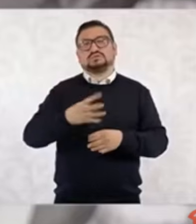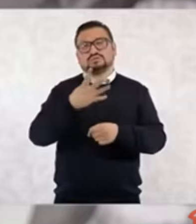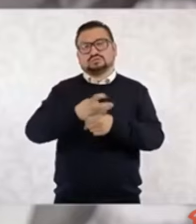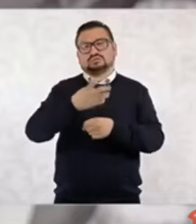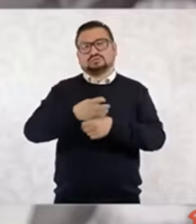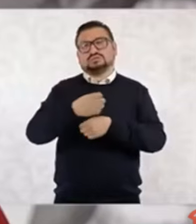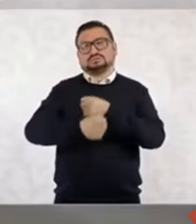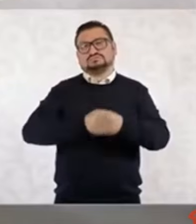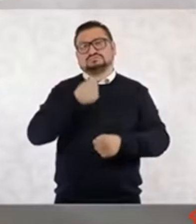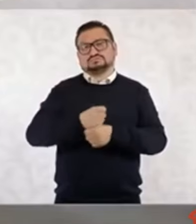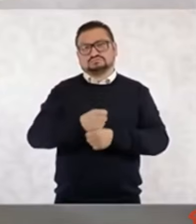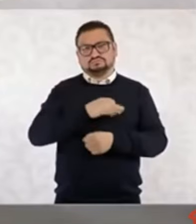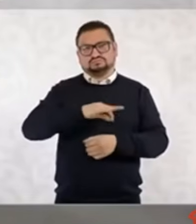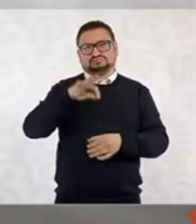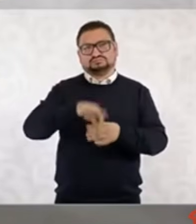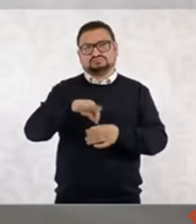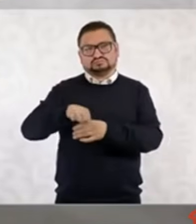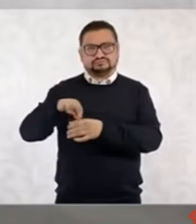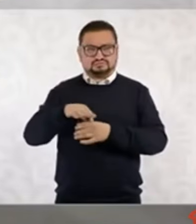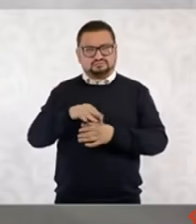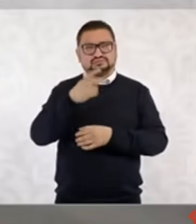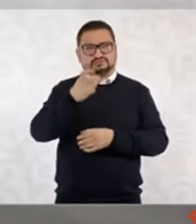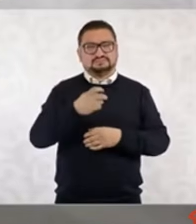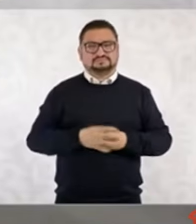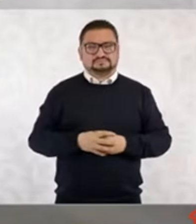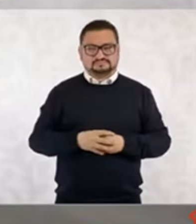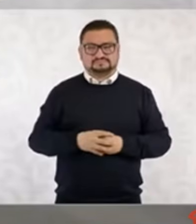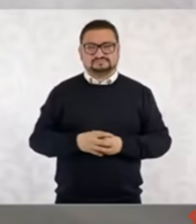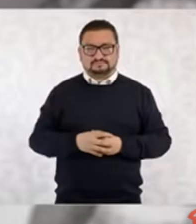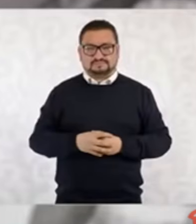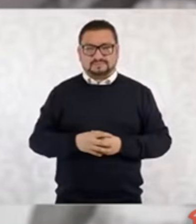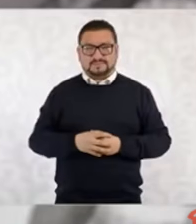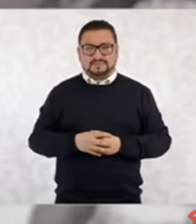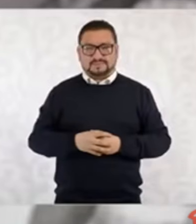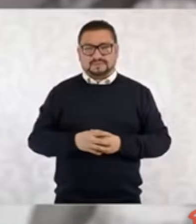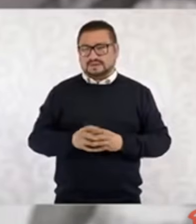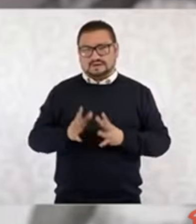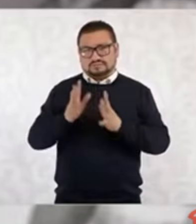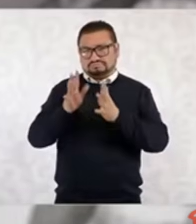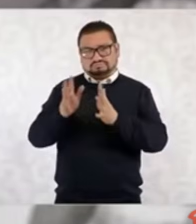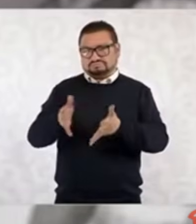año. Así estaba planteado y así es.